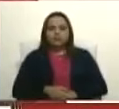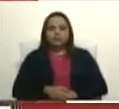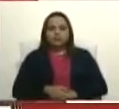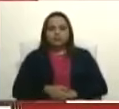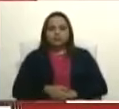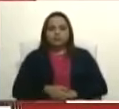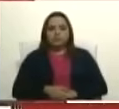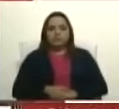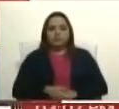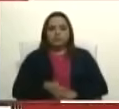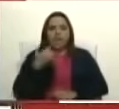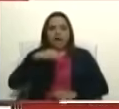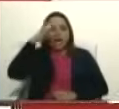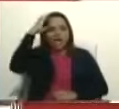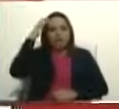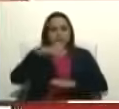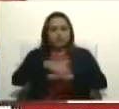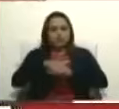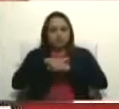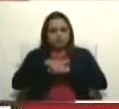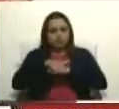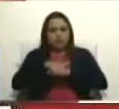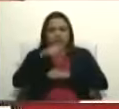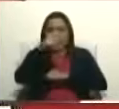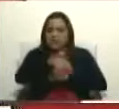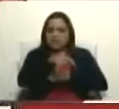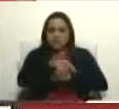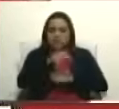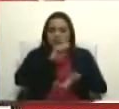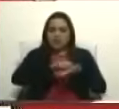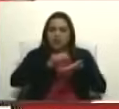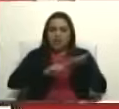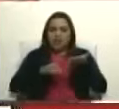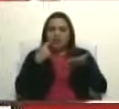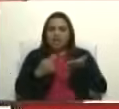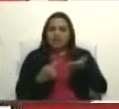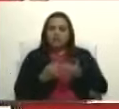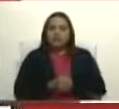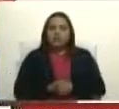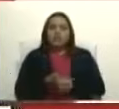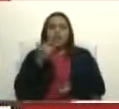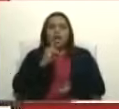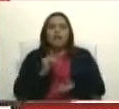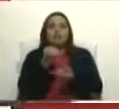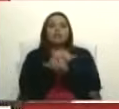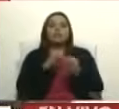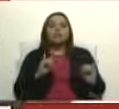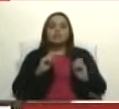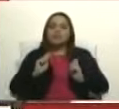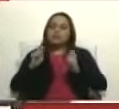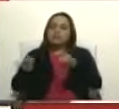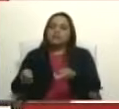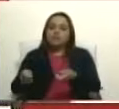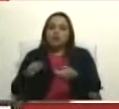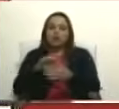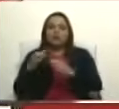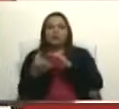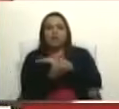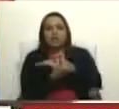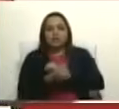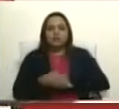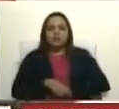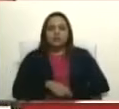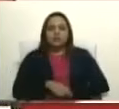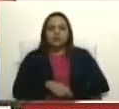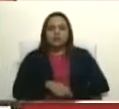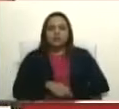Que era el Reino Unido, y el Reino Unido allí en ese documento dijo que en caso de darle la independencia... En caso de